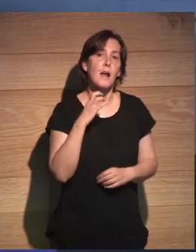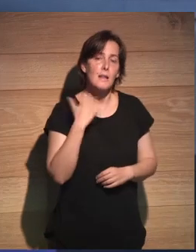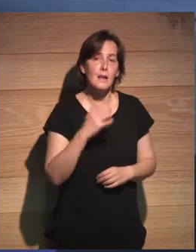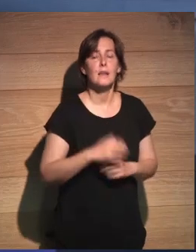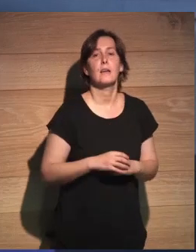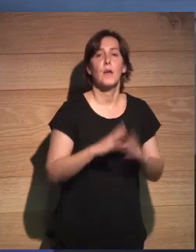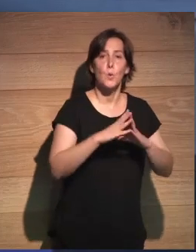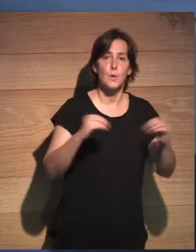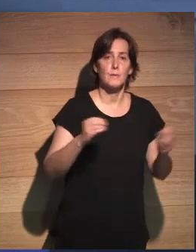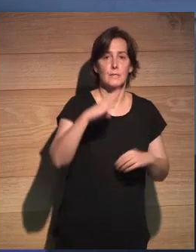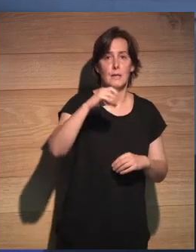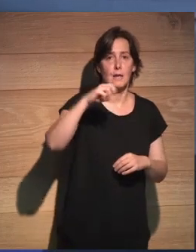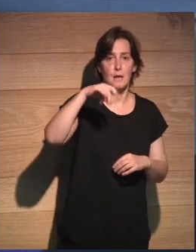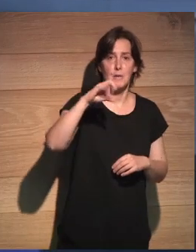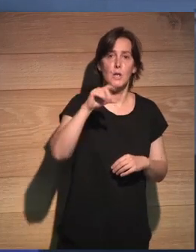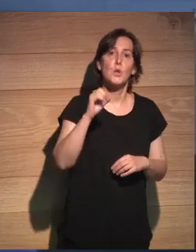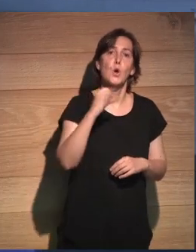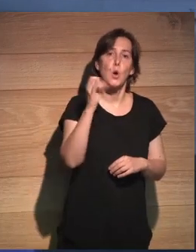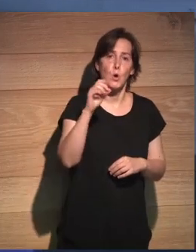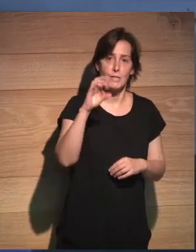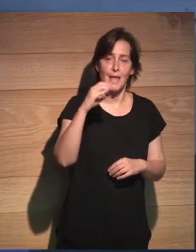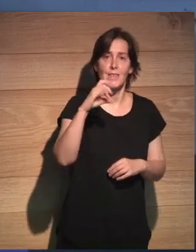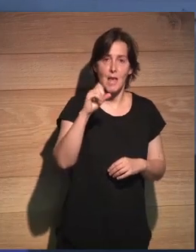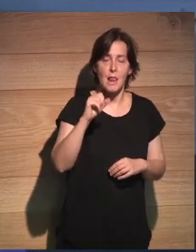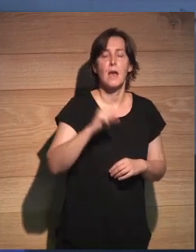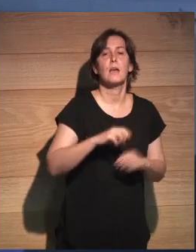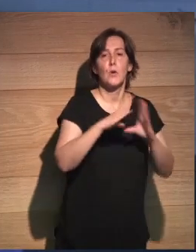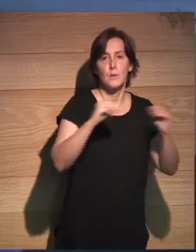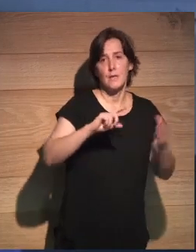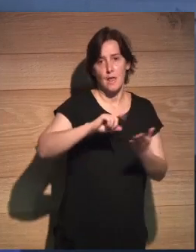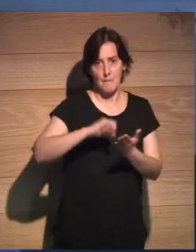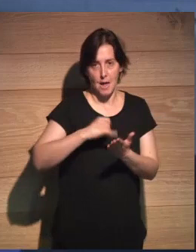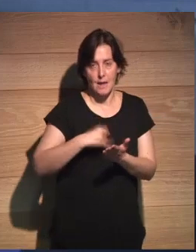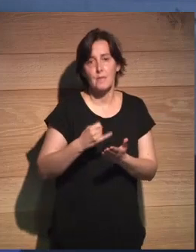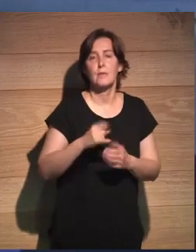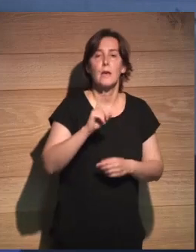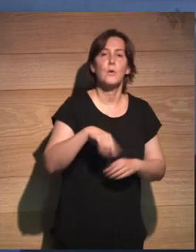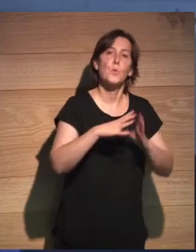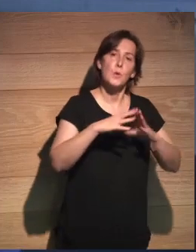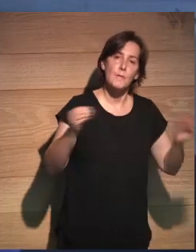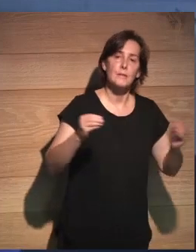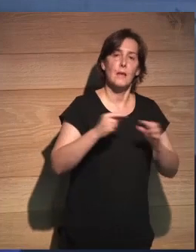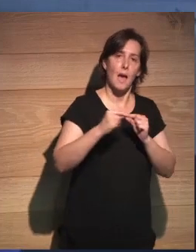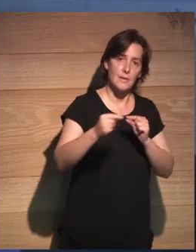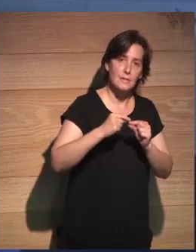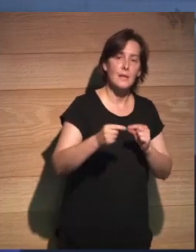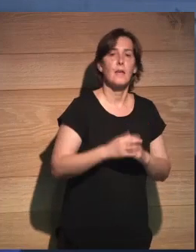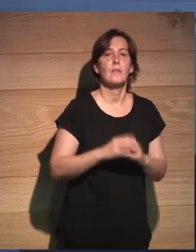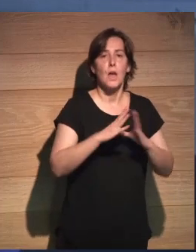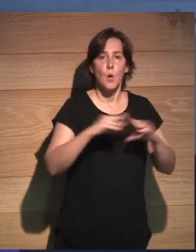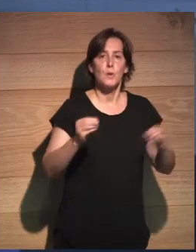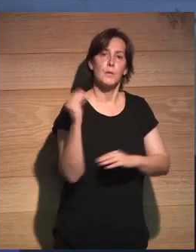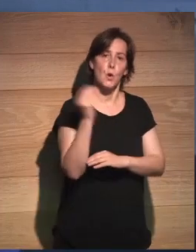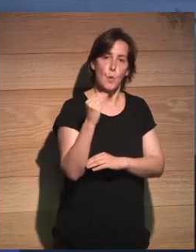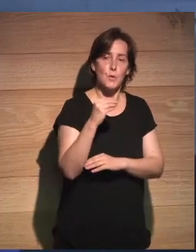Camilo José Cela, Universidad de Valencia, Universidad Nacional de Educación a Distancia, Universidad Complutense de Madrid,